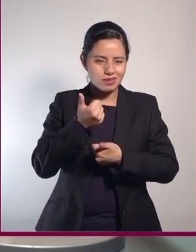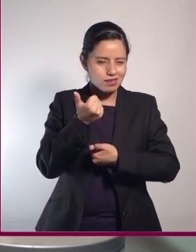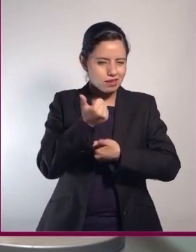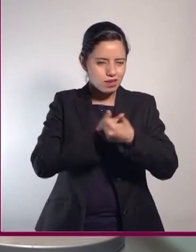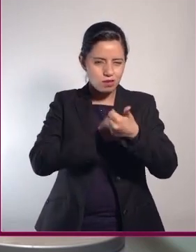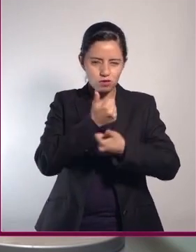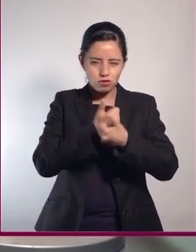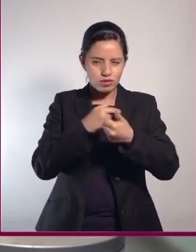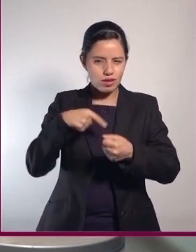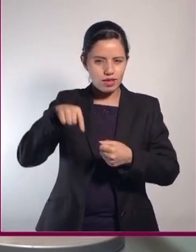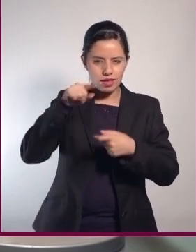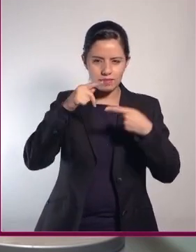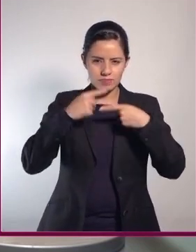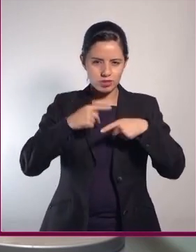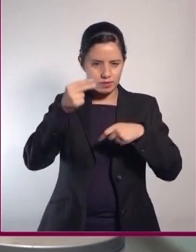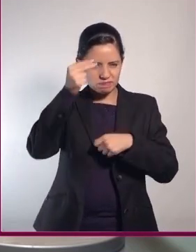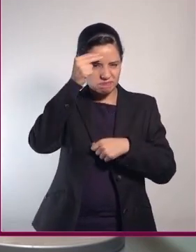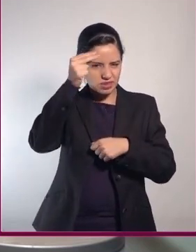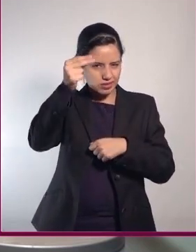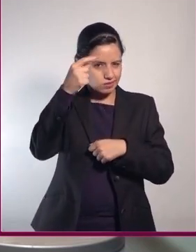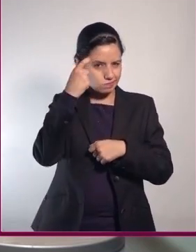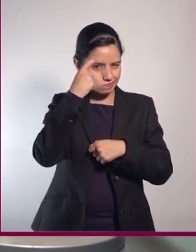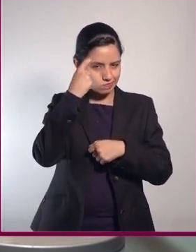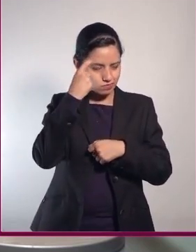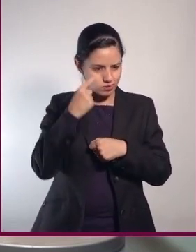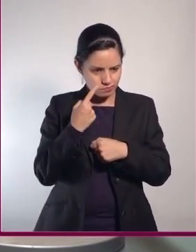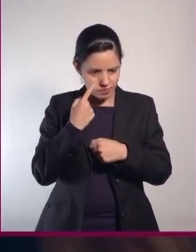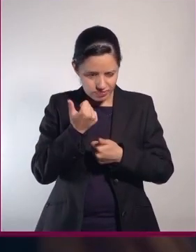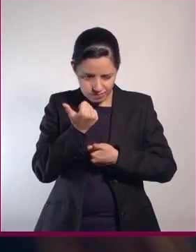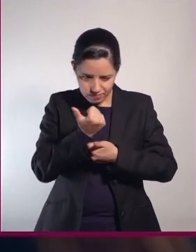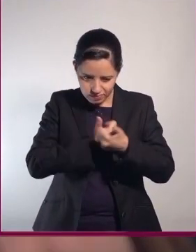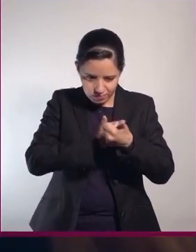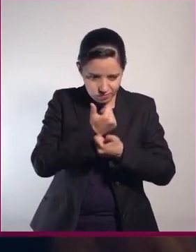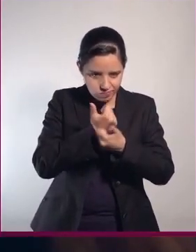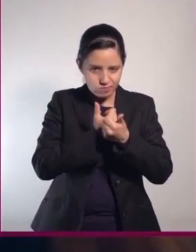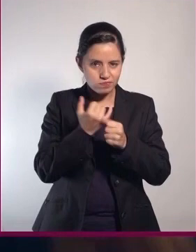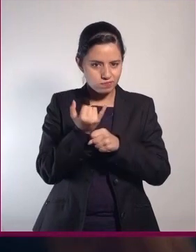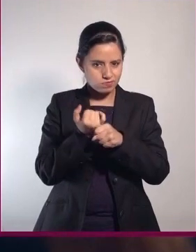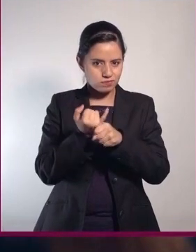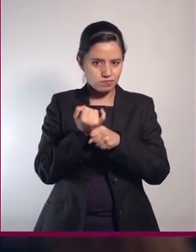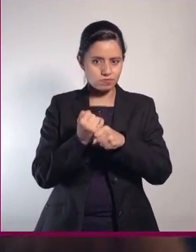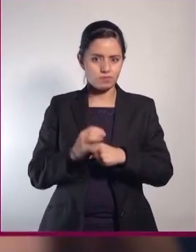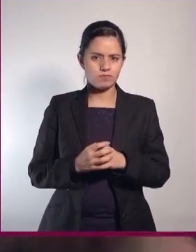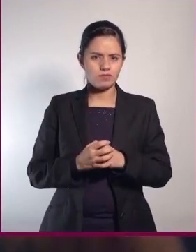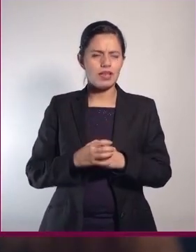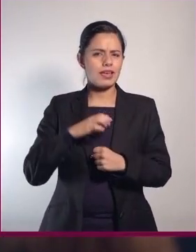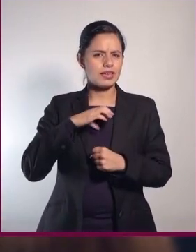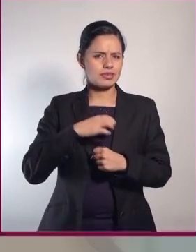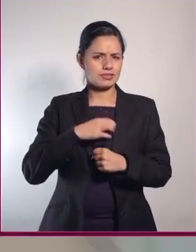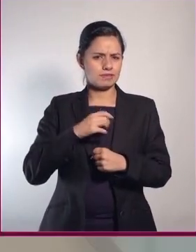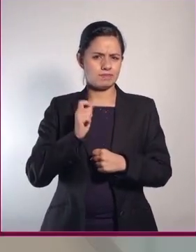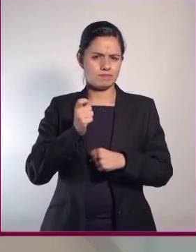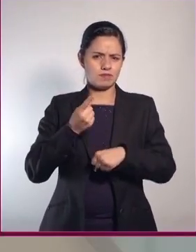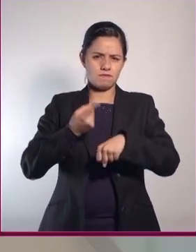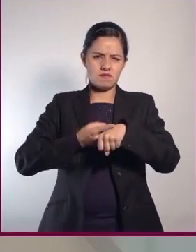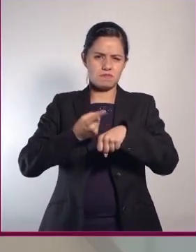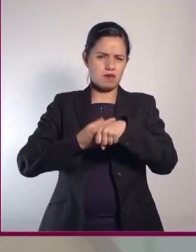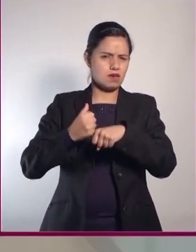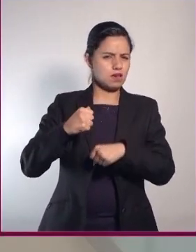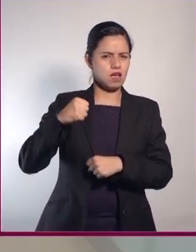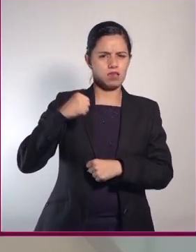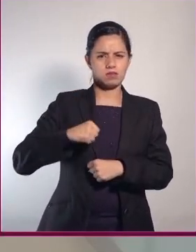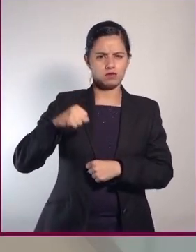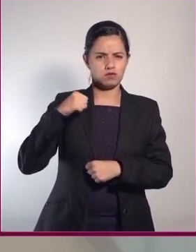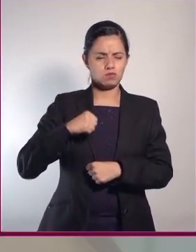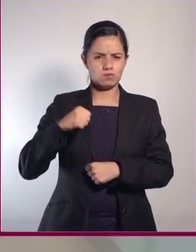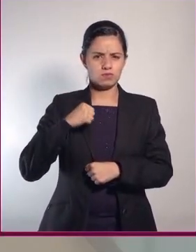para mentes brillantes de todos los tiempos. El cáncer es una enfermedad muy antigua. El primer registro que se